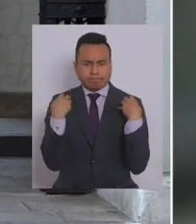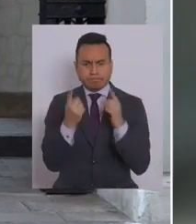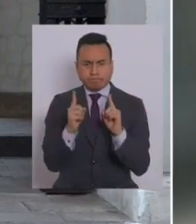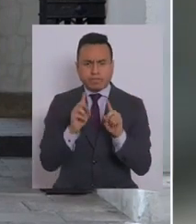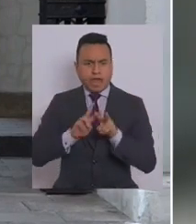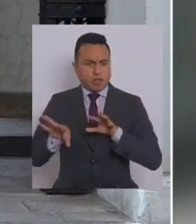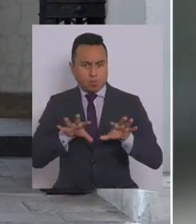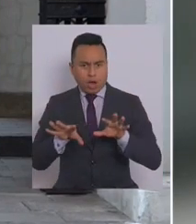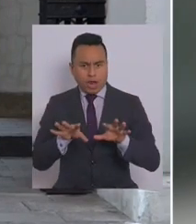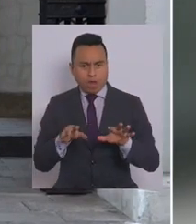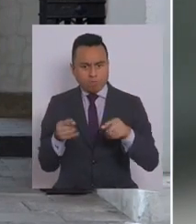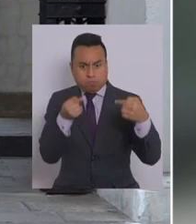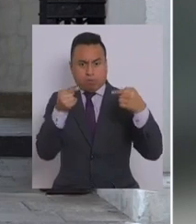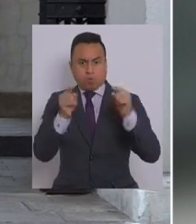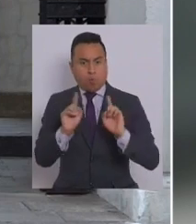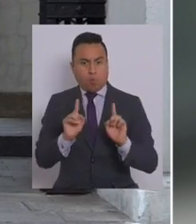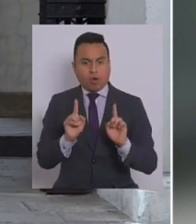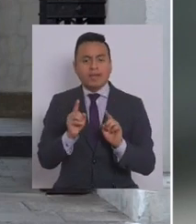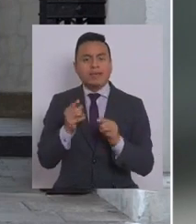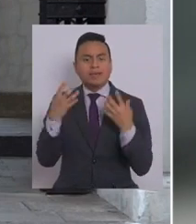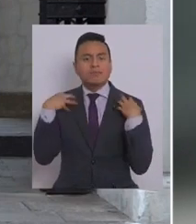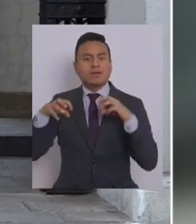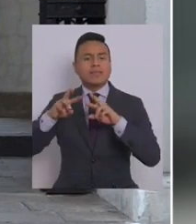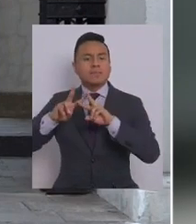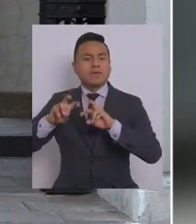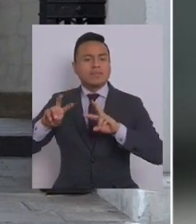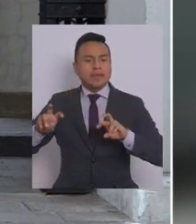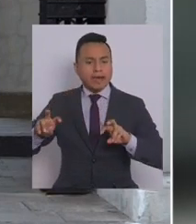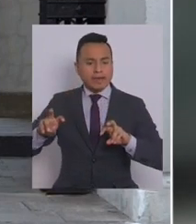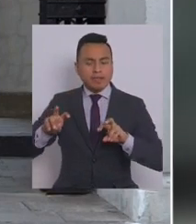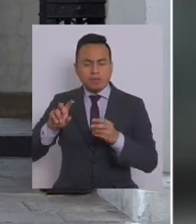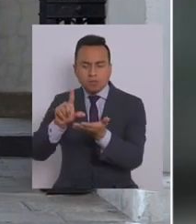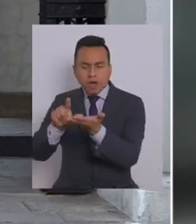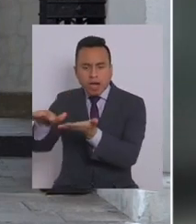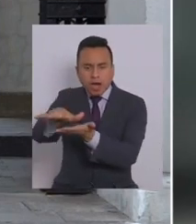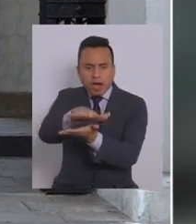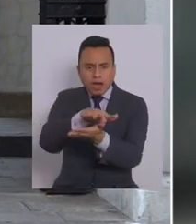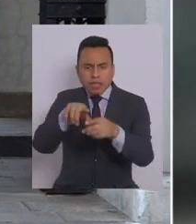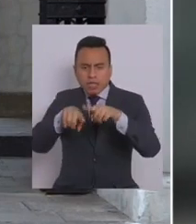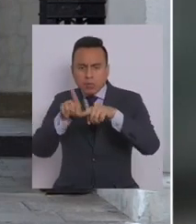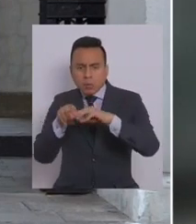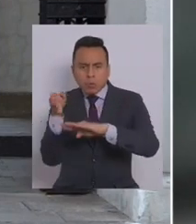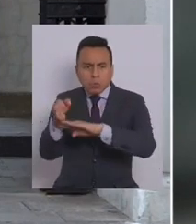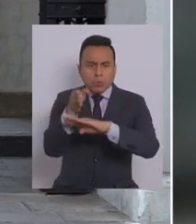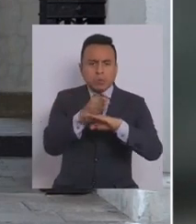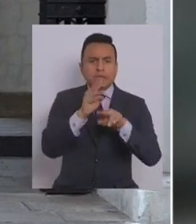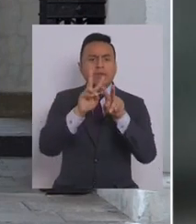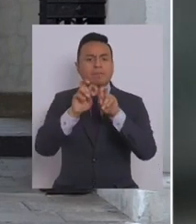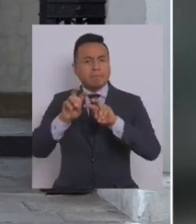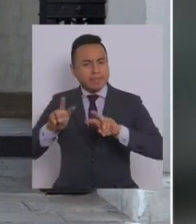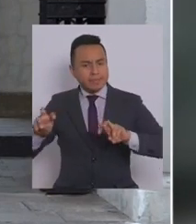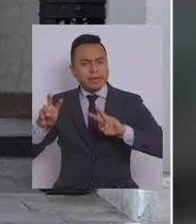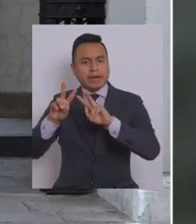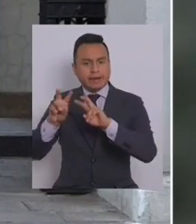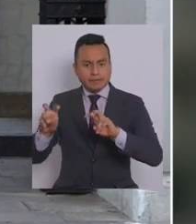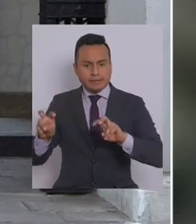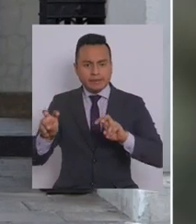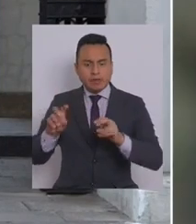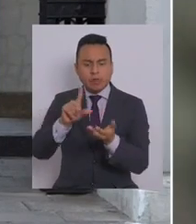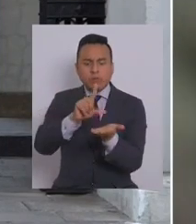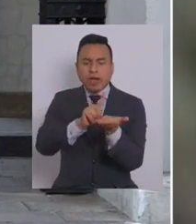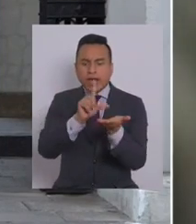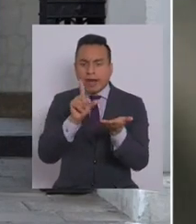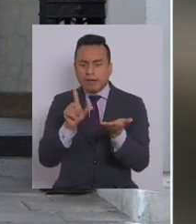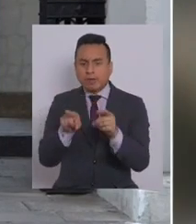ni actuar en enfrentamiento, es investigar escenas, investigar territorios, investigar